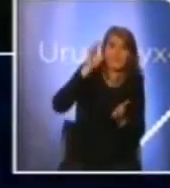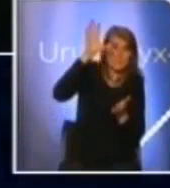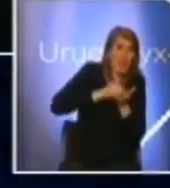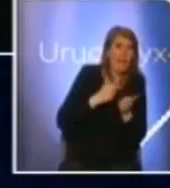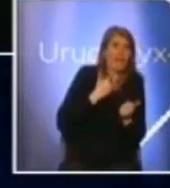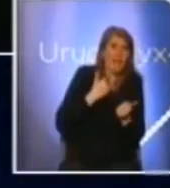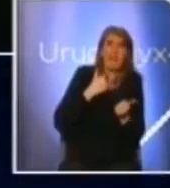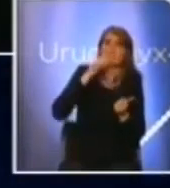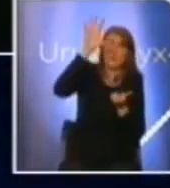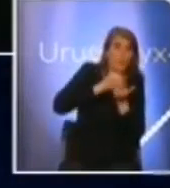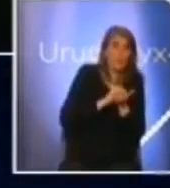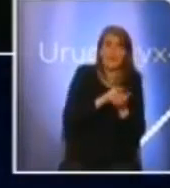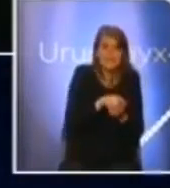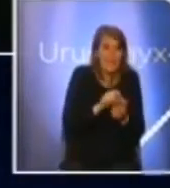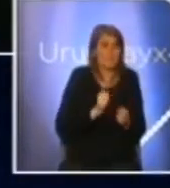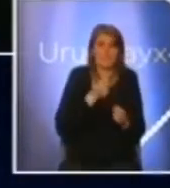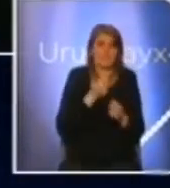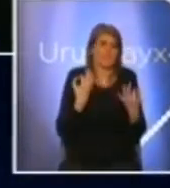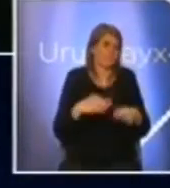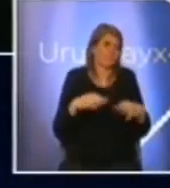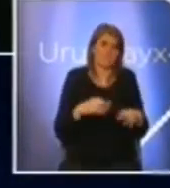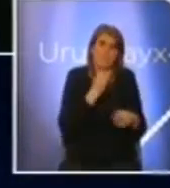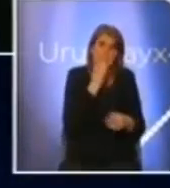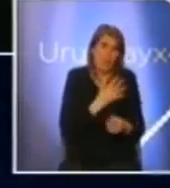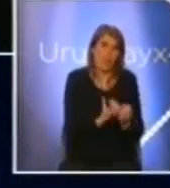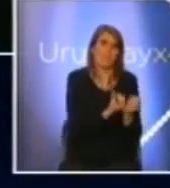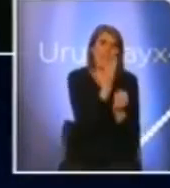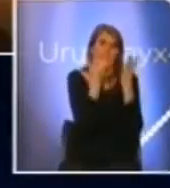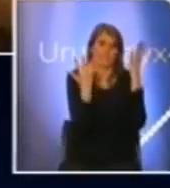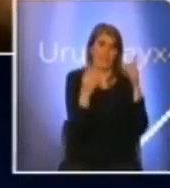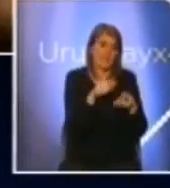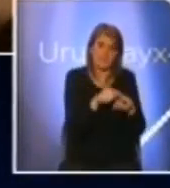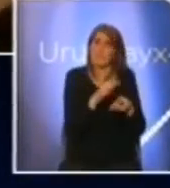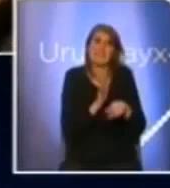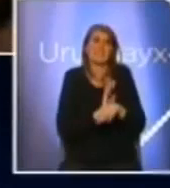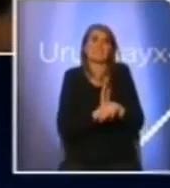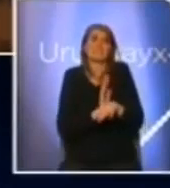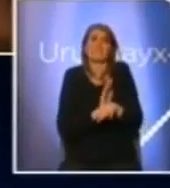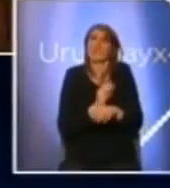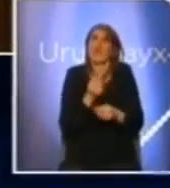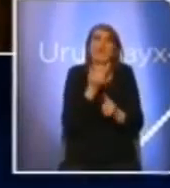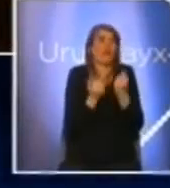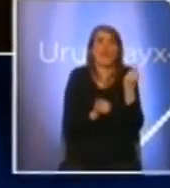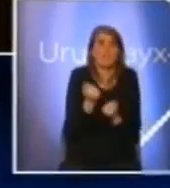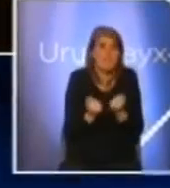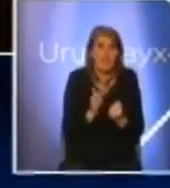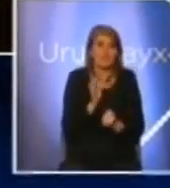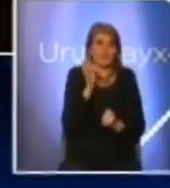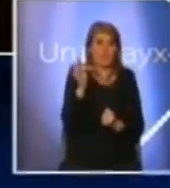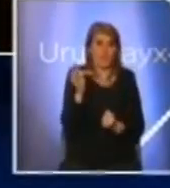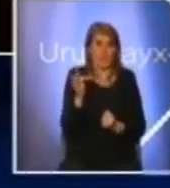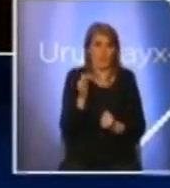revolución industrial verde, que en algunos casos, algunos hablan de la bioeconomía también. Un